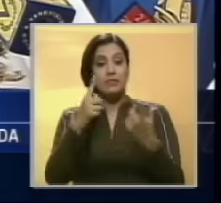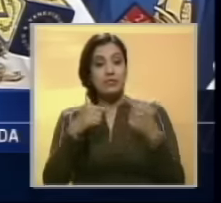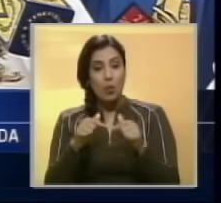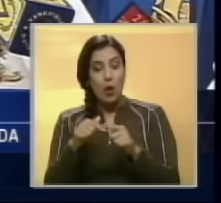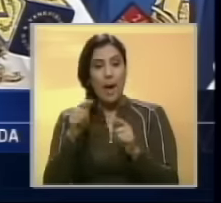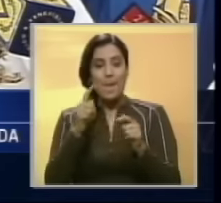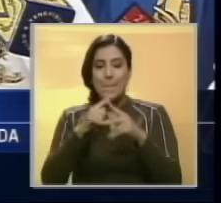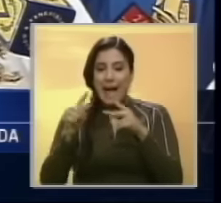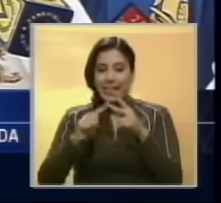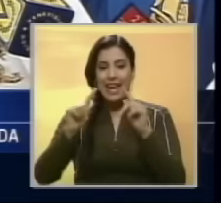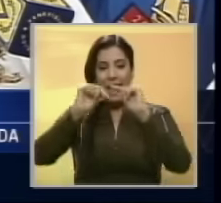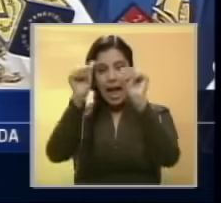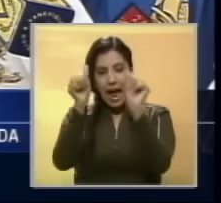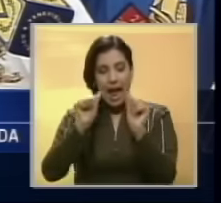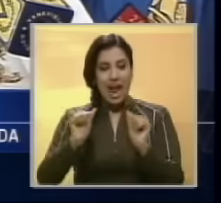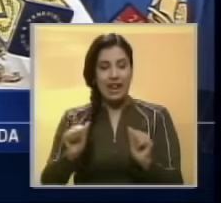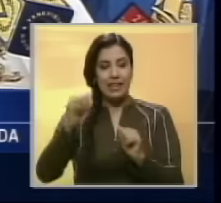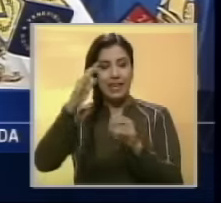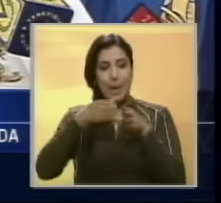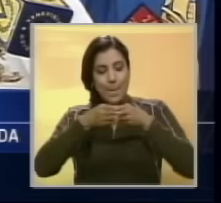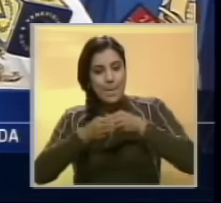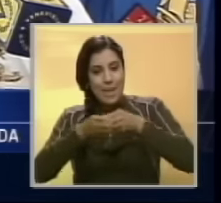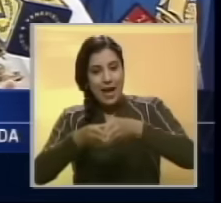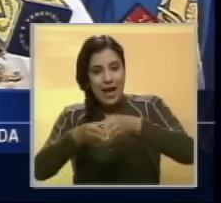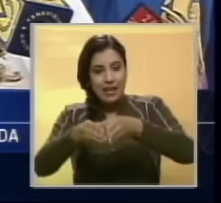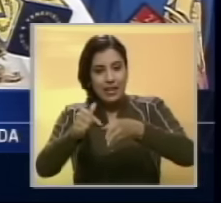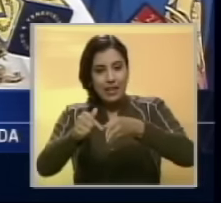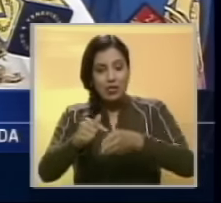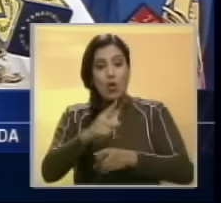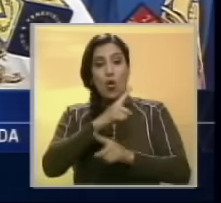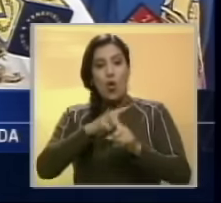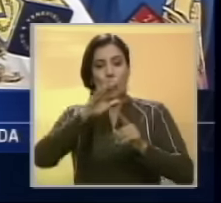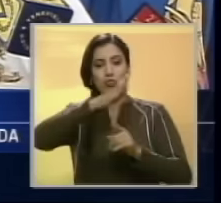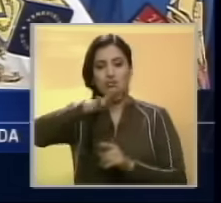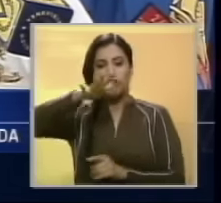van a ver materias como Artes marinera